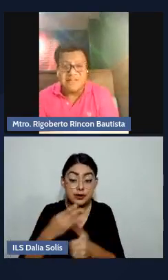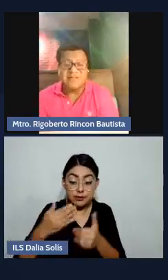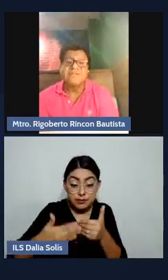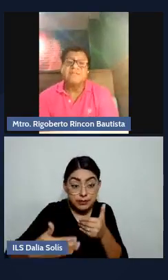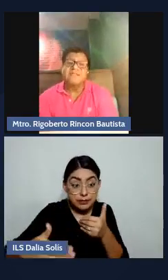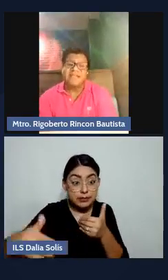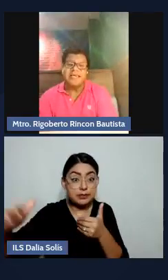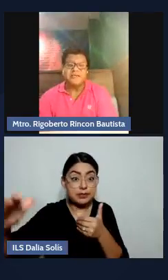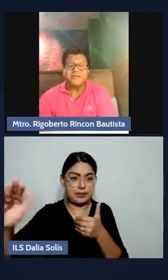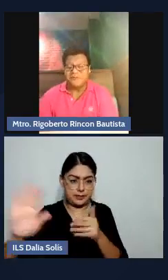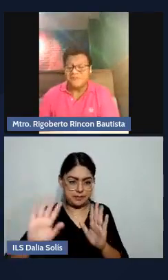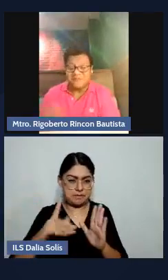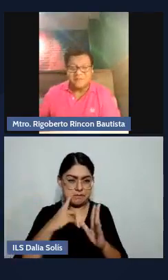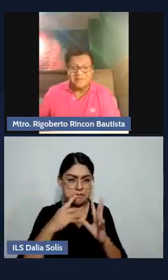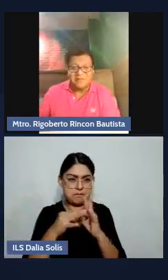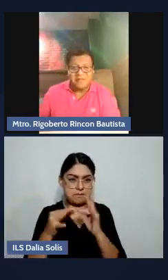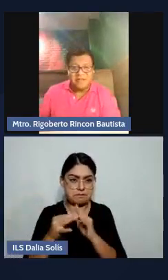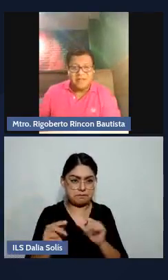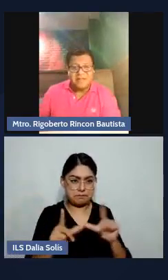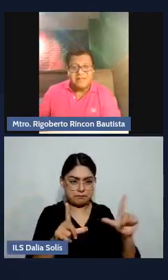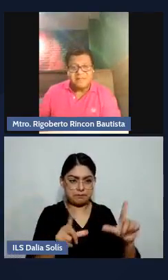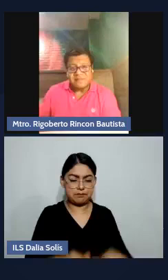Seguimos.